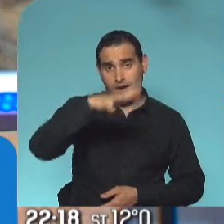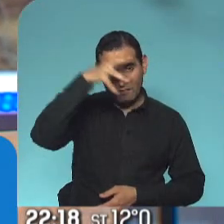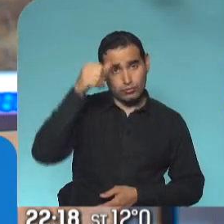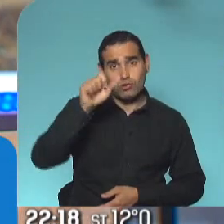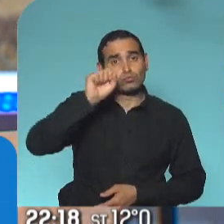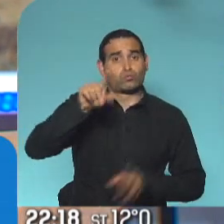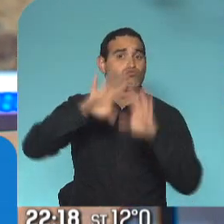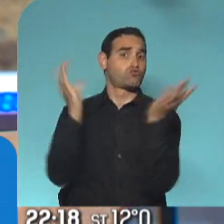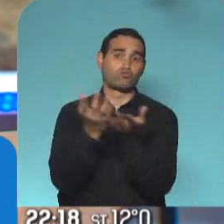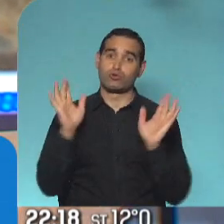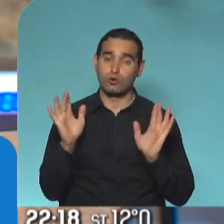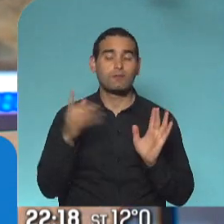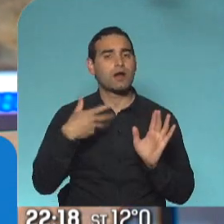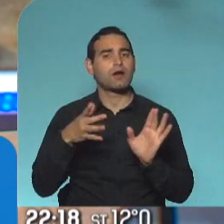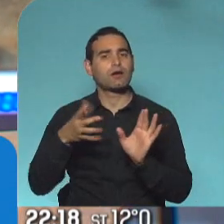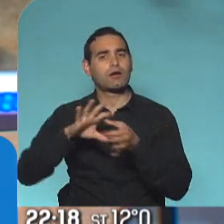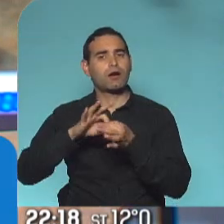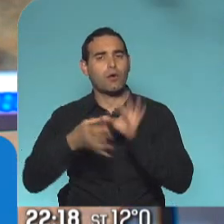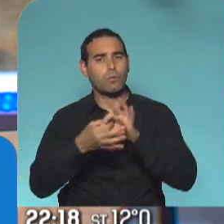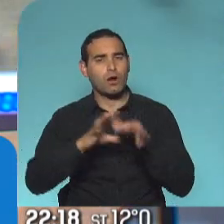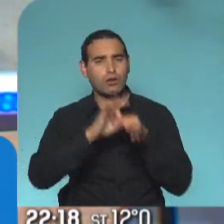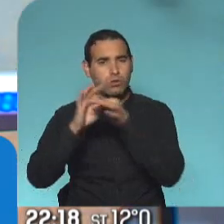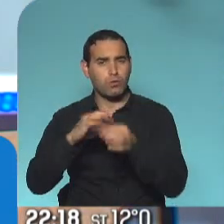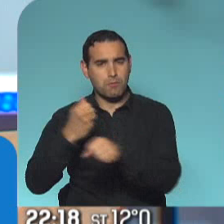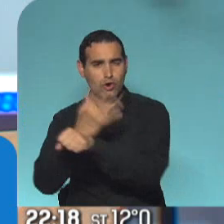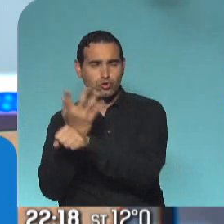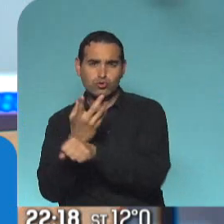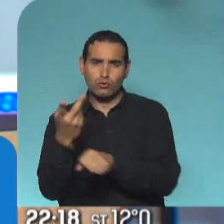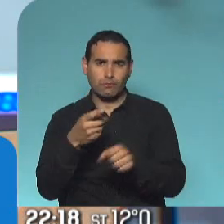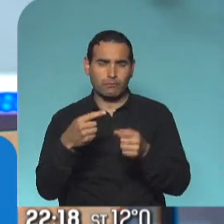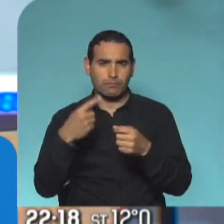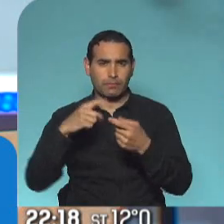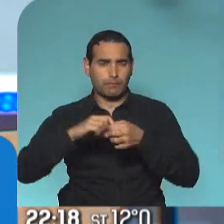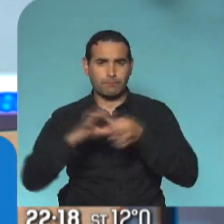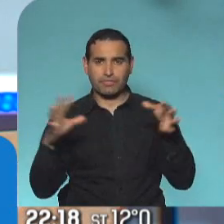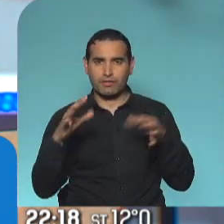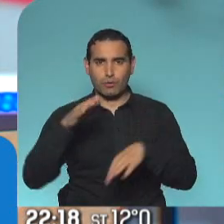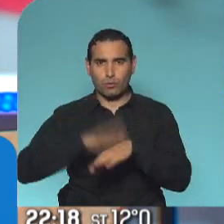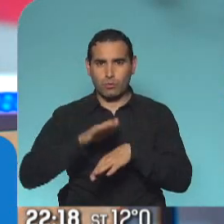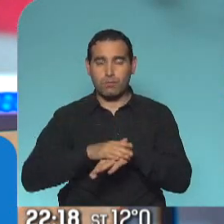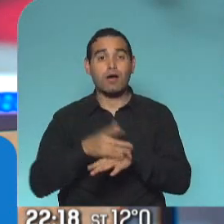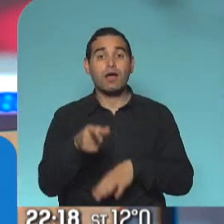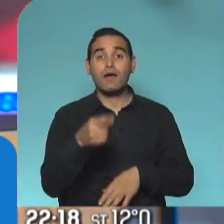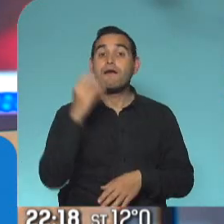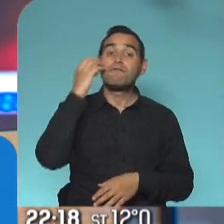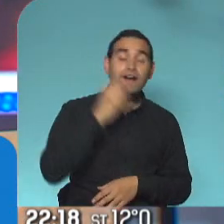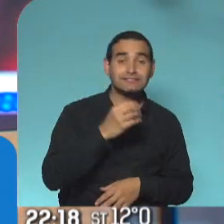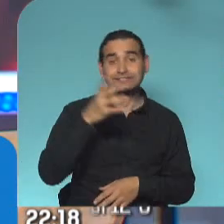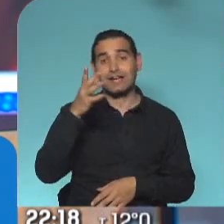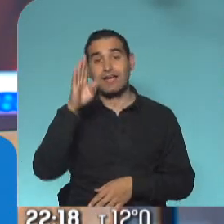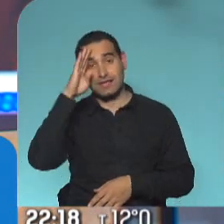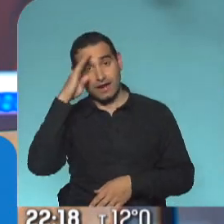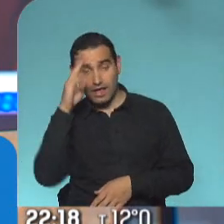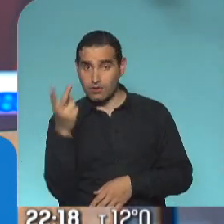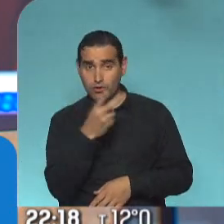1. 2. El acuerdo Unión Europea-Mercosur, que está dañado por la coyuntura y de hecho Francia e Irlanda, que se